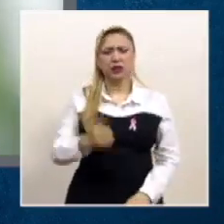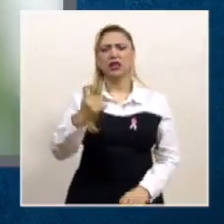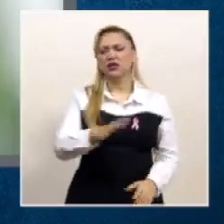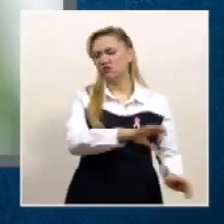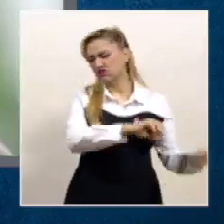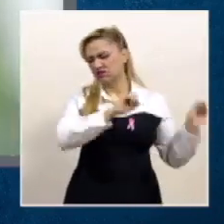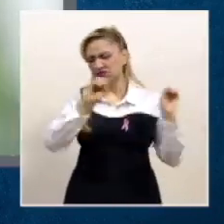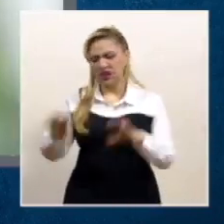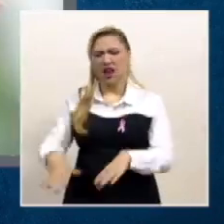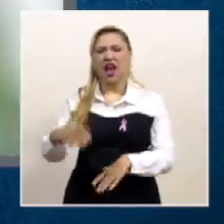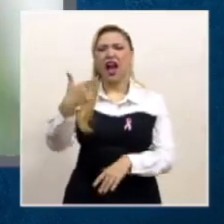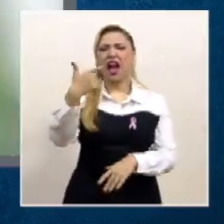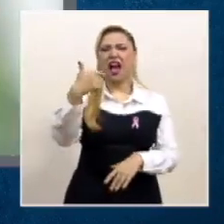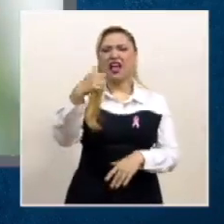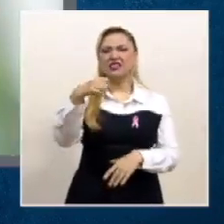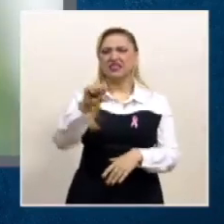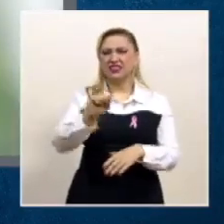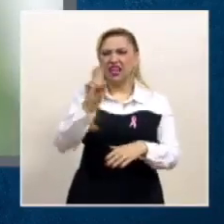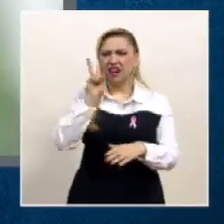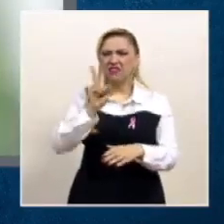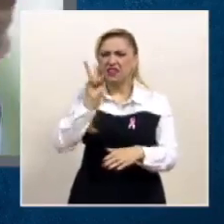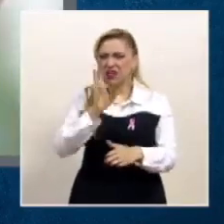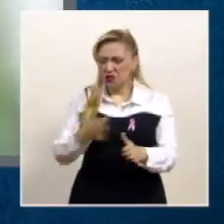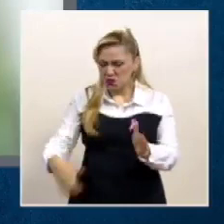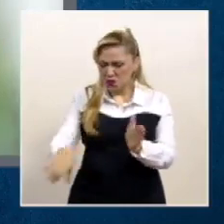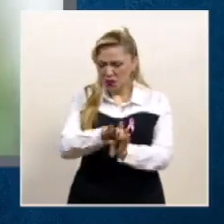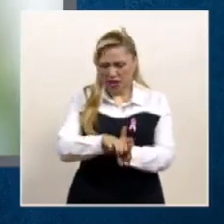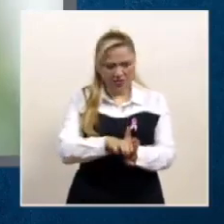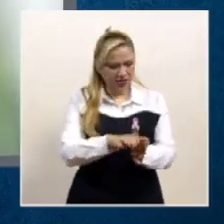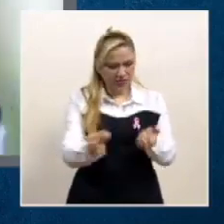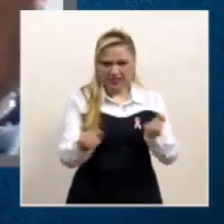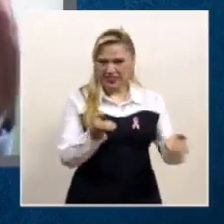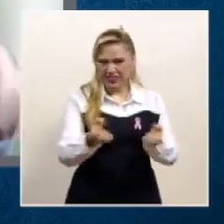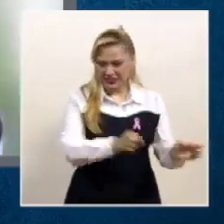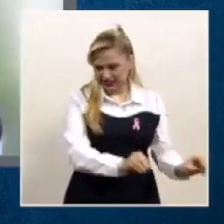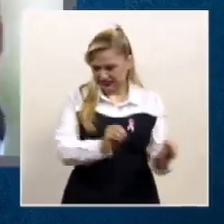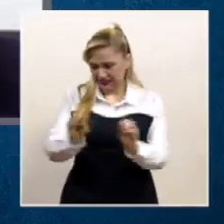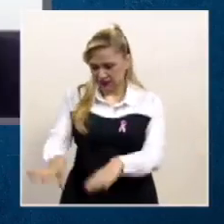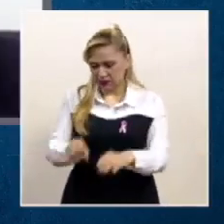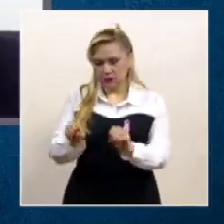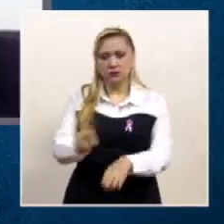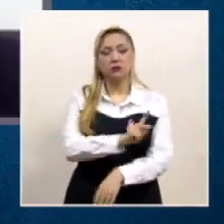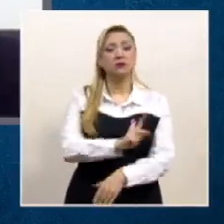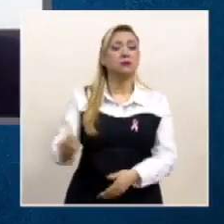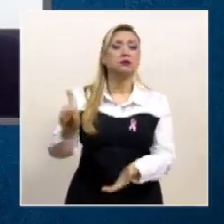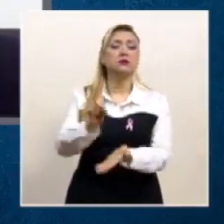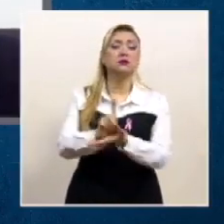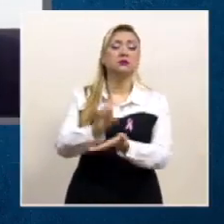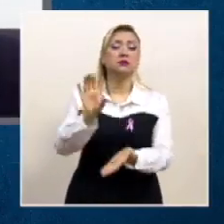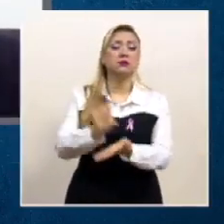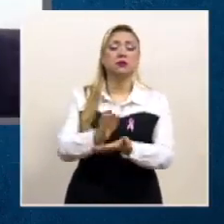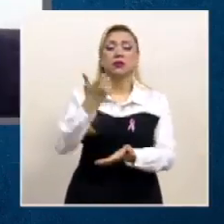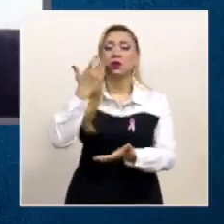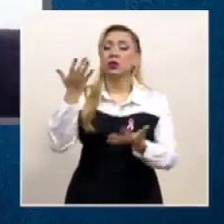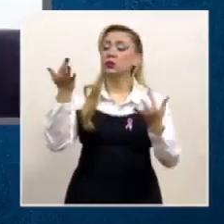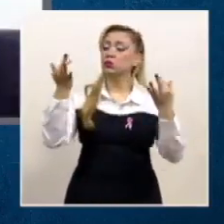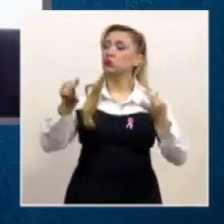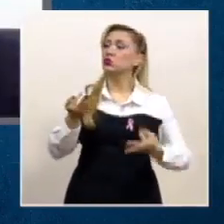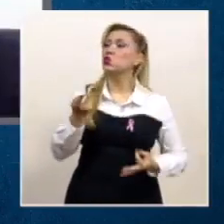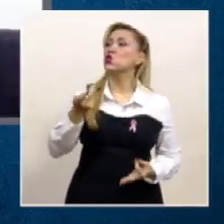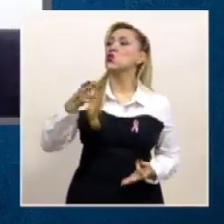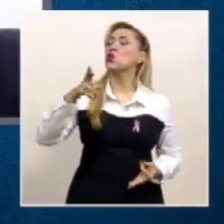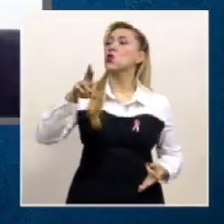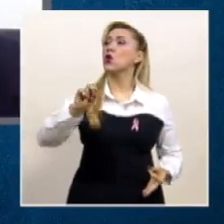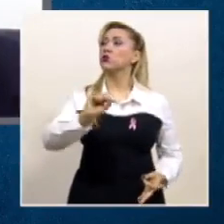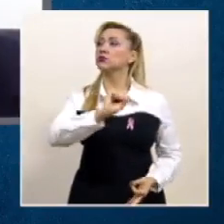gasificación masiva, porque efectivamente pues teníamos que estar excluidos de una raza pura, como era la que buscaba el